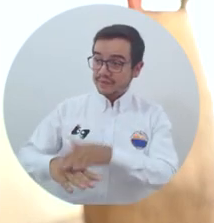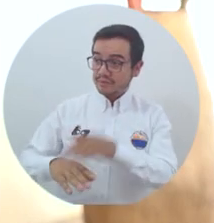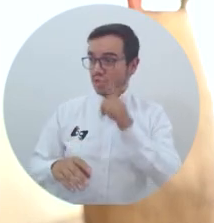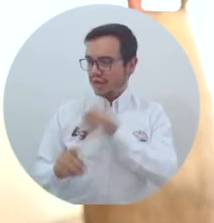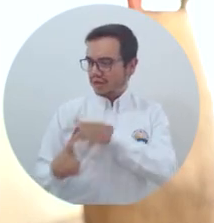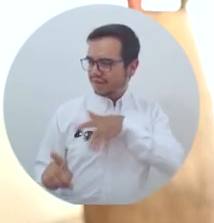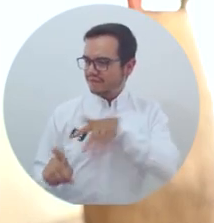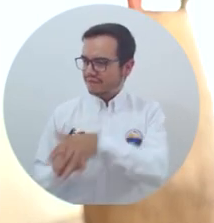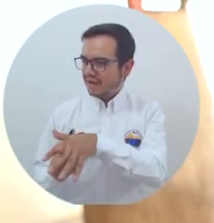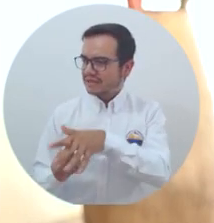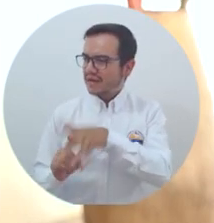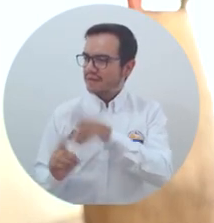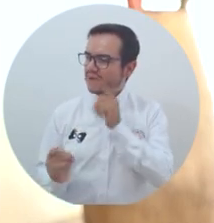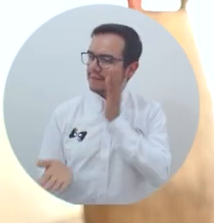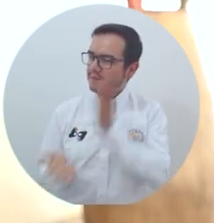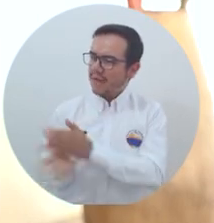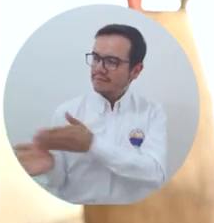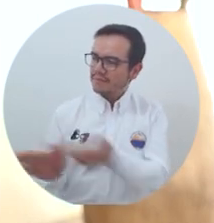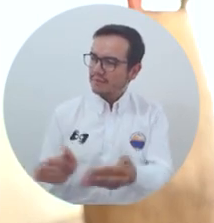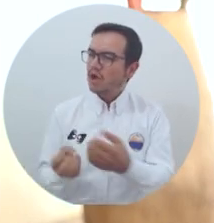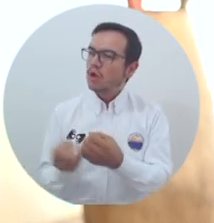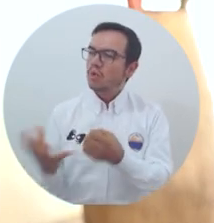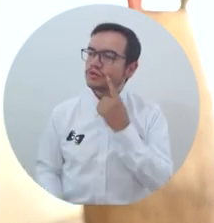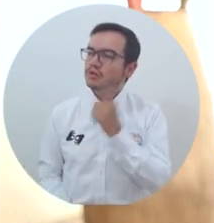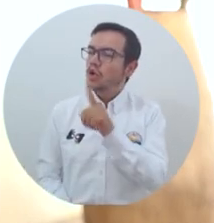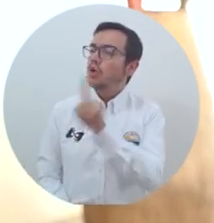que es su capacidad para matar, es de